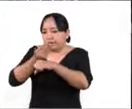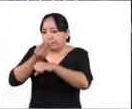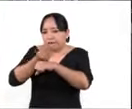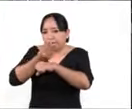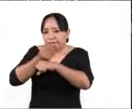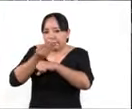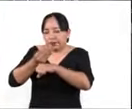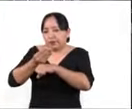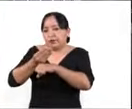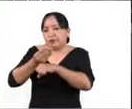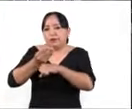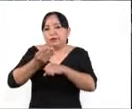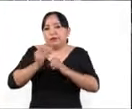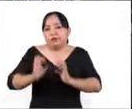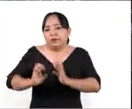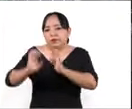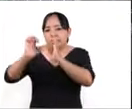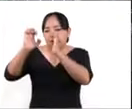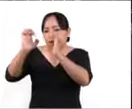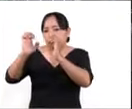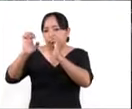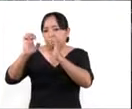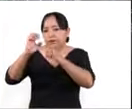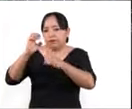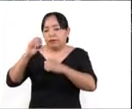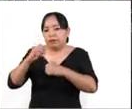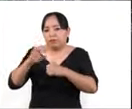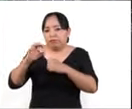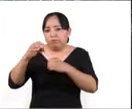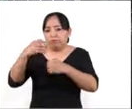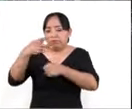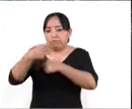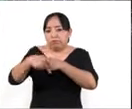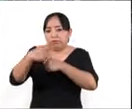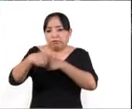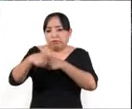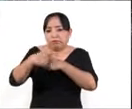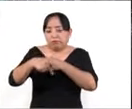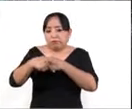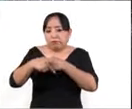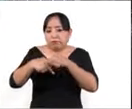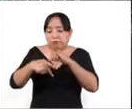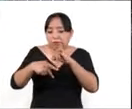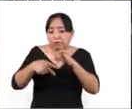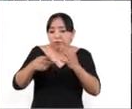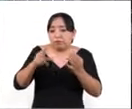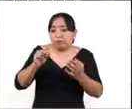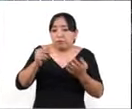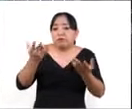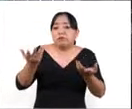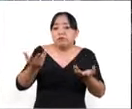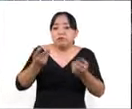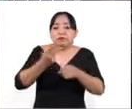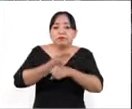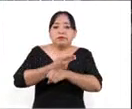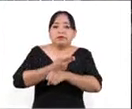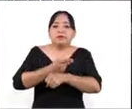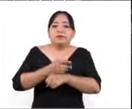Entonces, ¿no hay riesgo para el edificio de la fiscalía? ¿Están algunos alcaldes? Adelante, Santiago, por